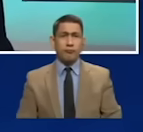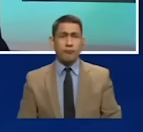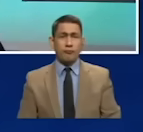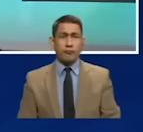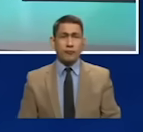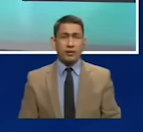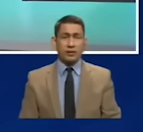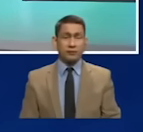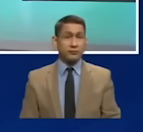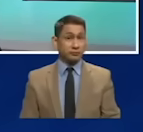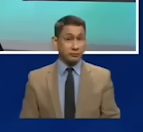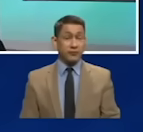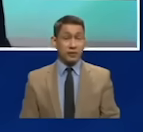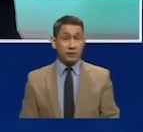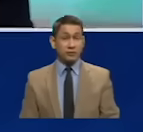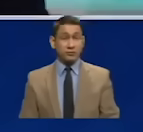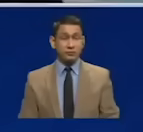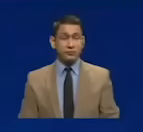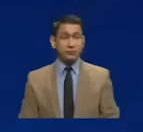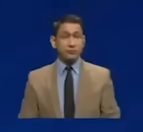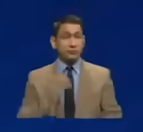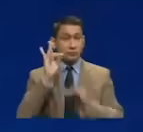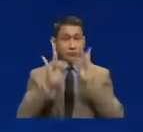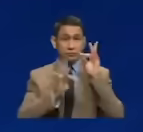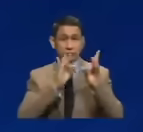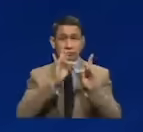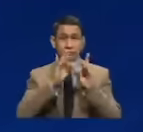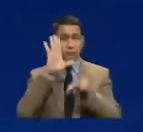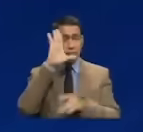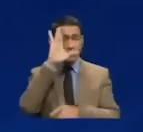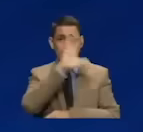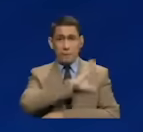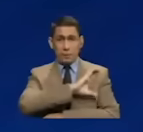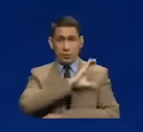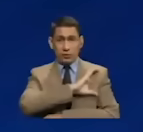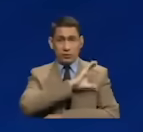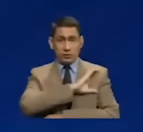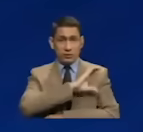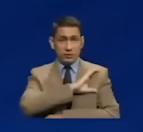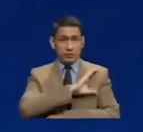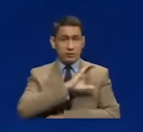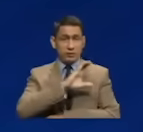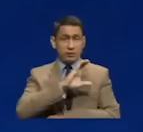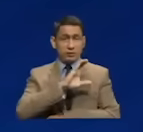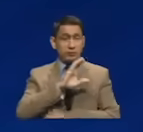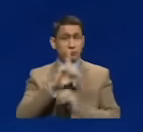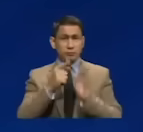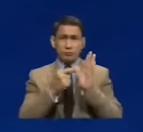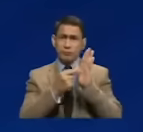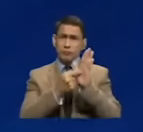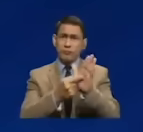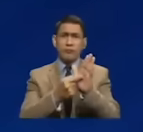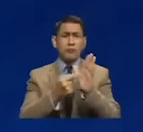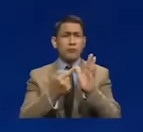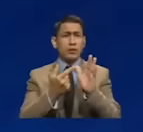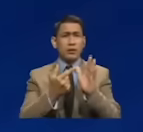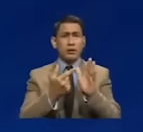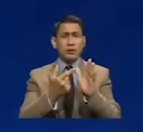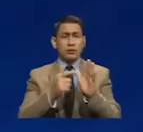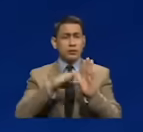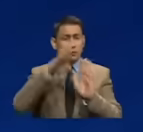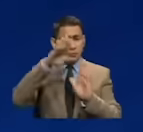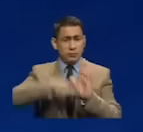Bueno, excelente el trabajo de la policía, mi estimado Felipe. Excelente, porque ha dado un resultado increíble. Imagínese usted, ha bajado